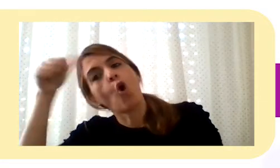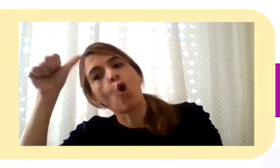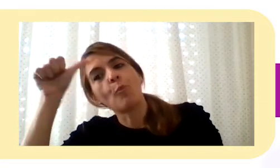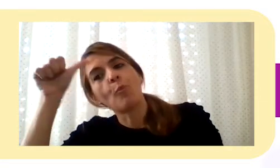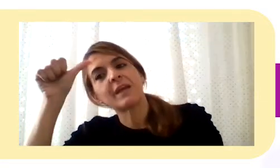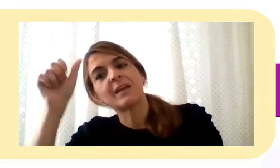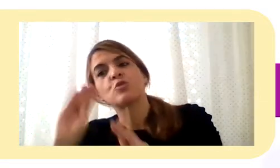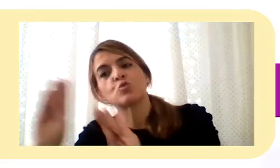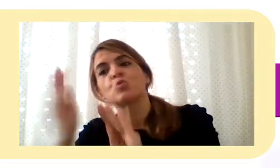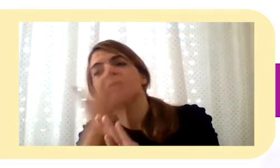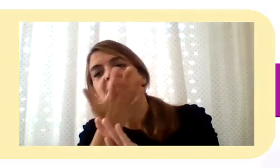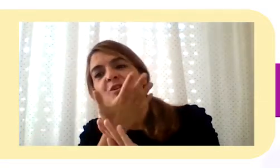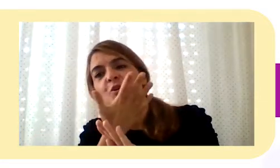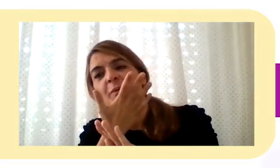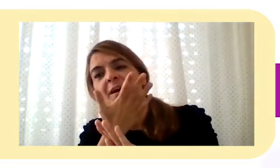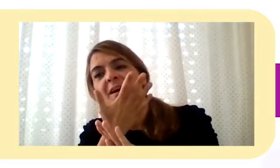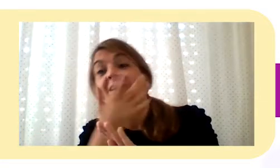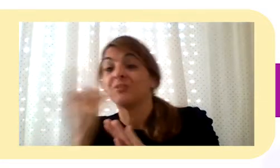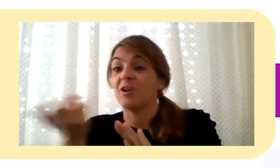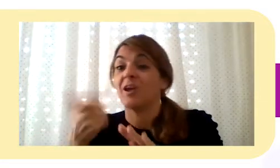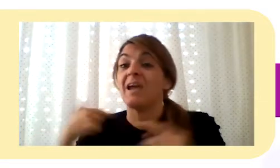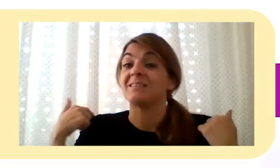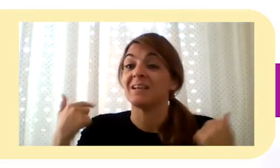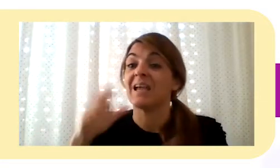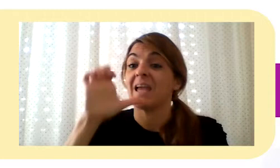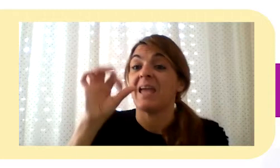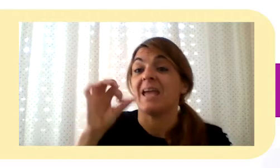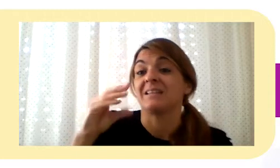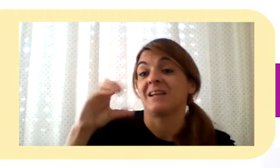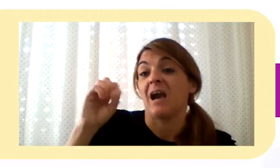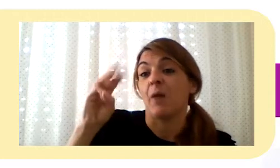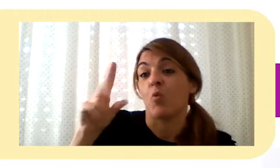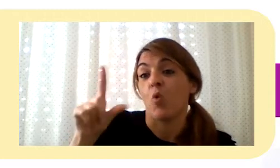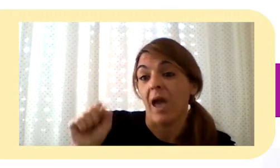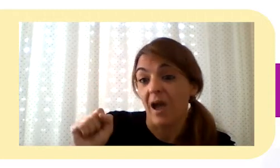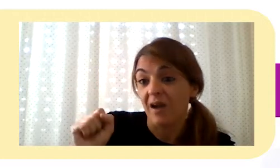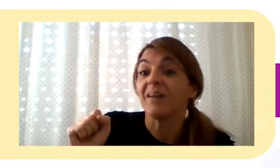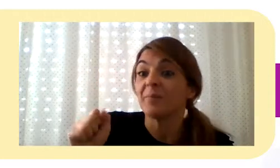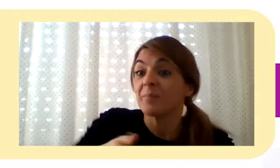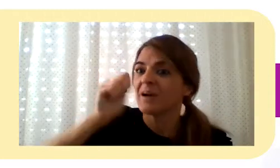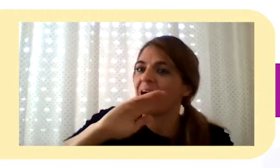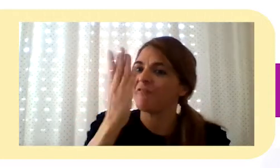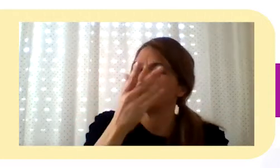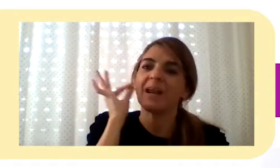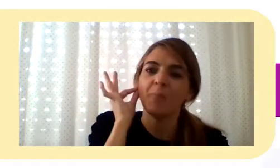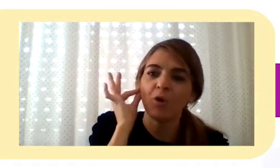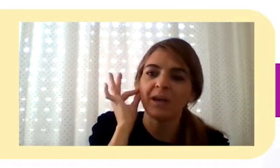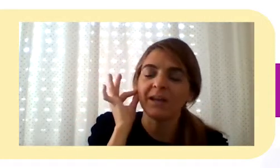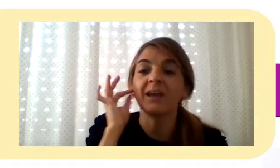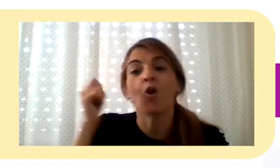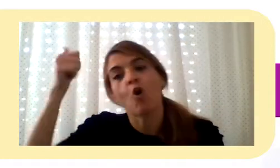el otro lado, la escápula, los hombres es más el del libro, dolor precordial con irradiación a brazo izquierdo, y